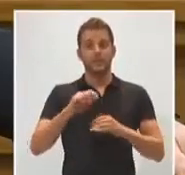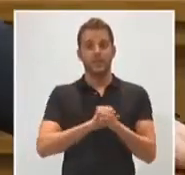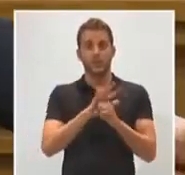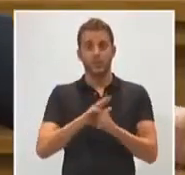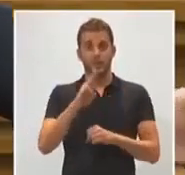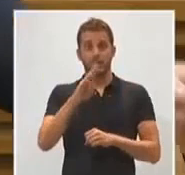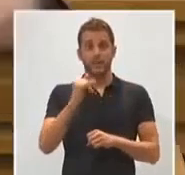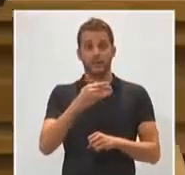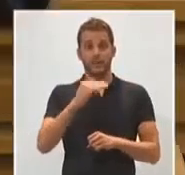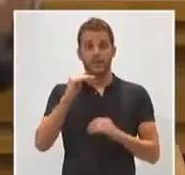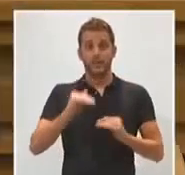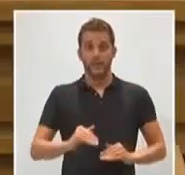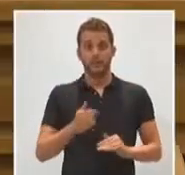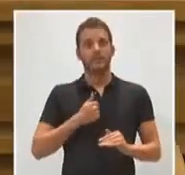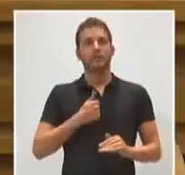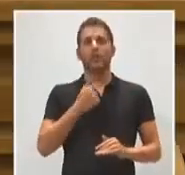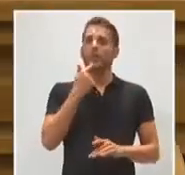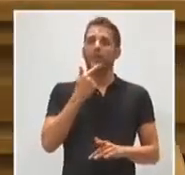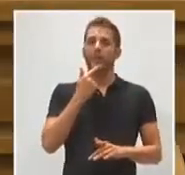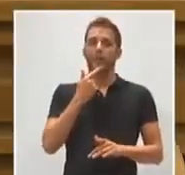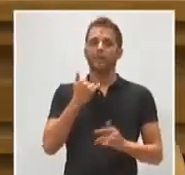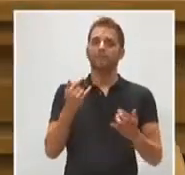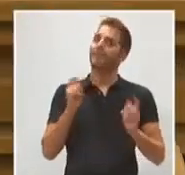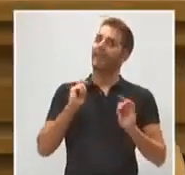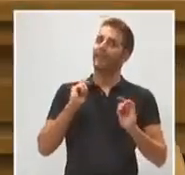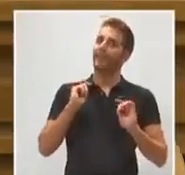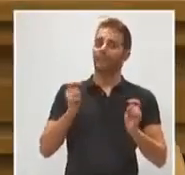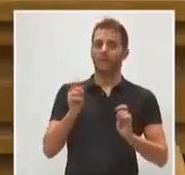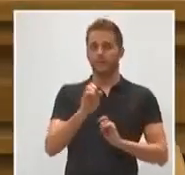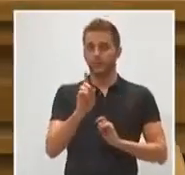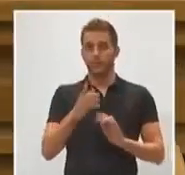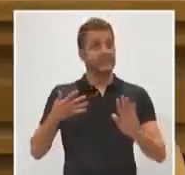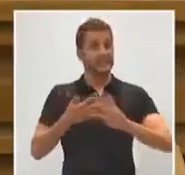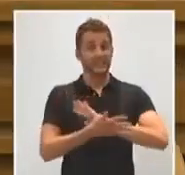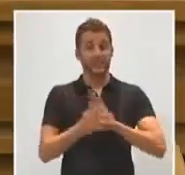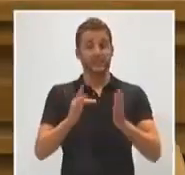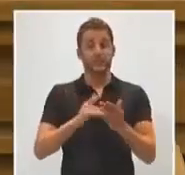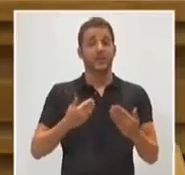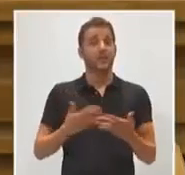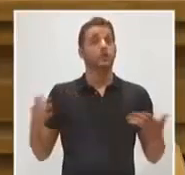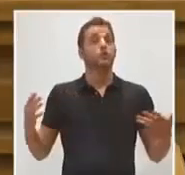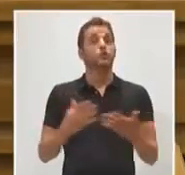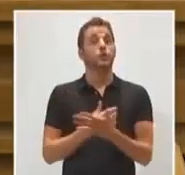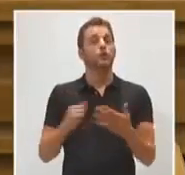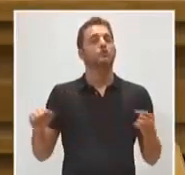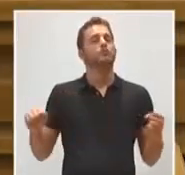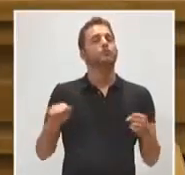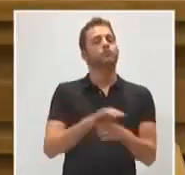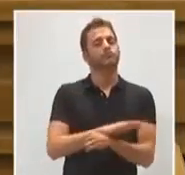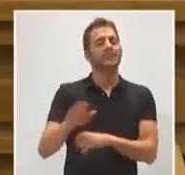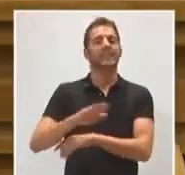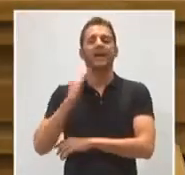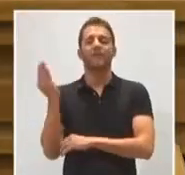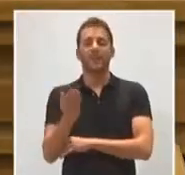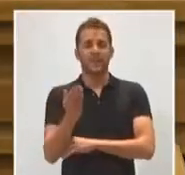pero esto no es que lo ponga para celebrarlos lo que significa de alguna manera es que entre todos hemos paliado o hemos ignorado ese impacto y sobre